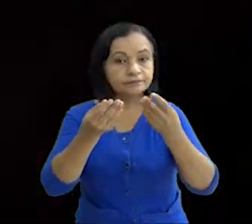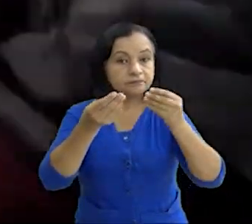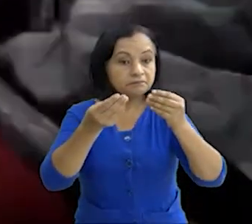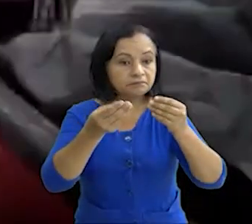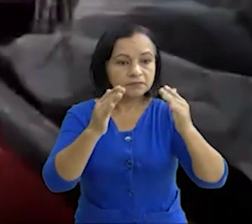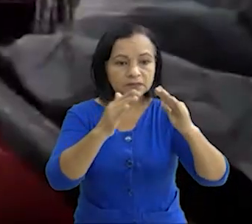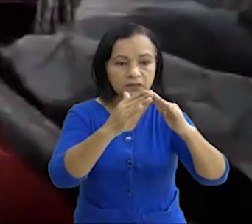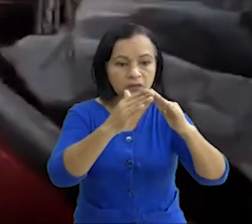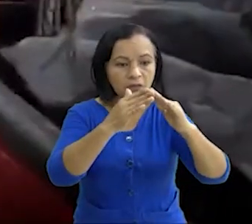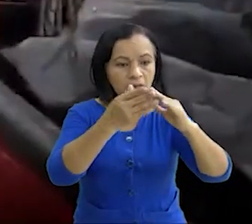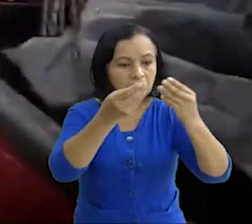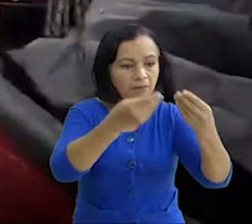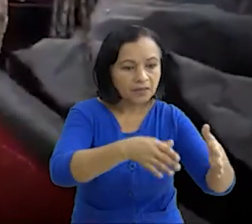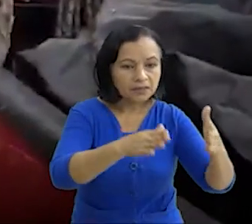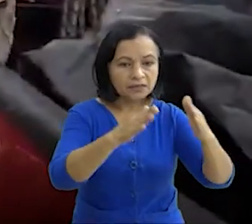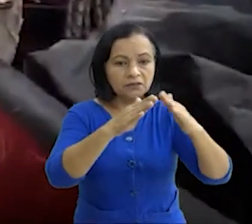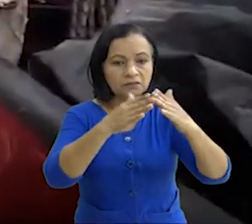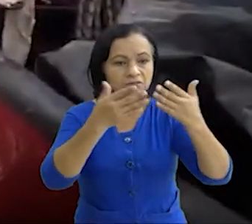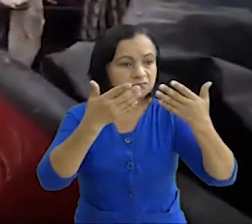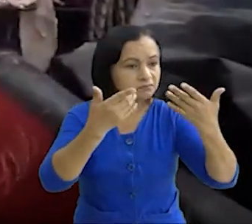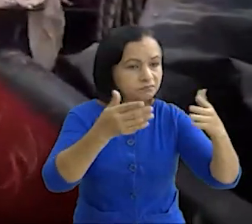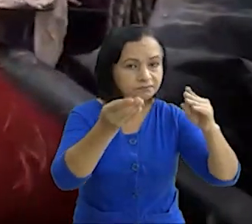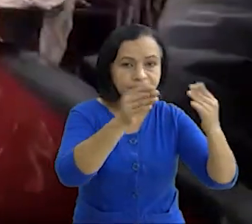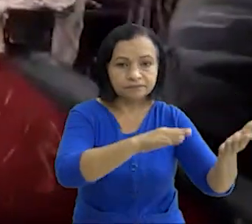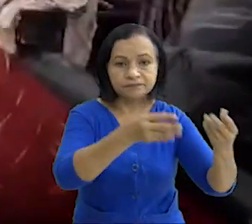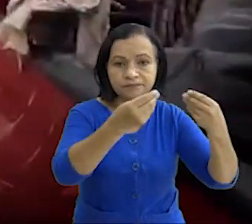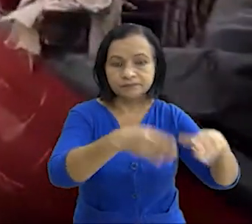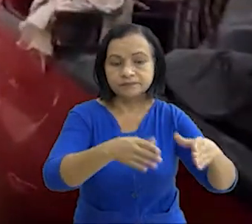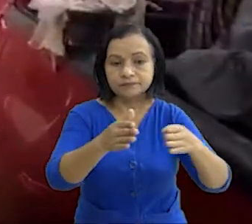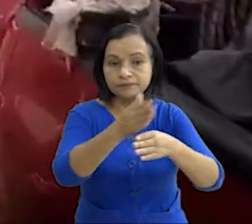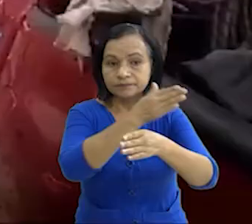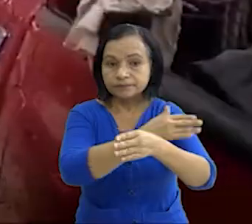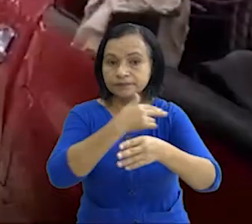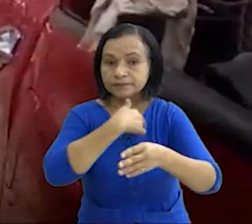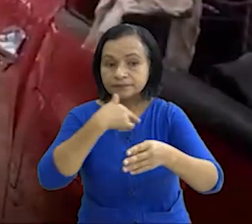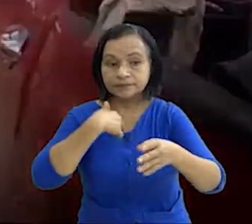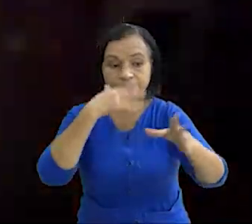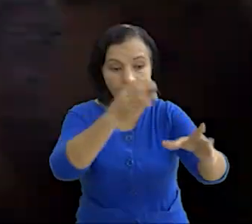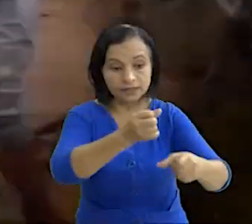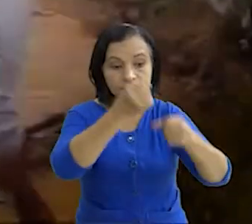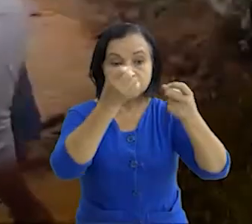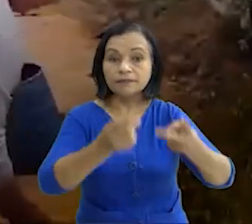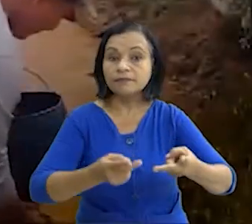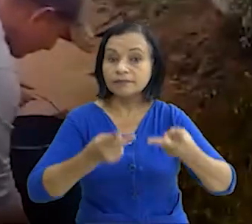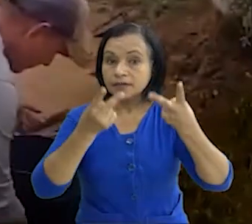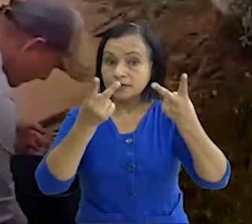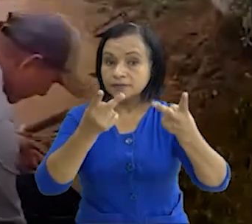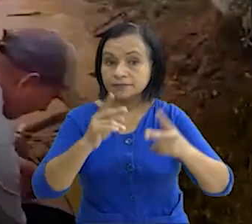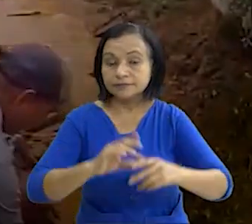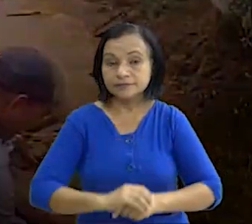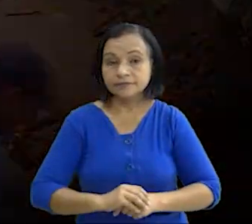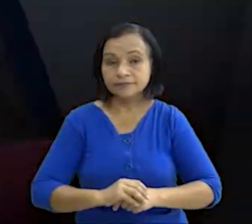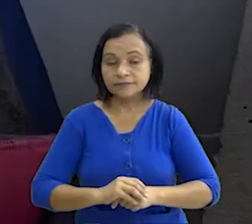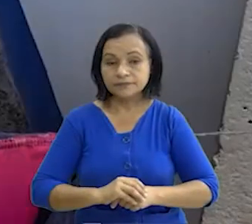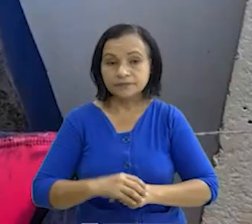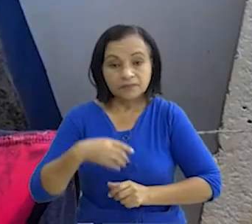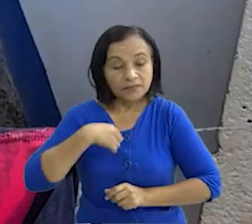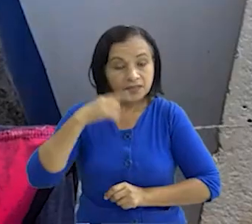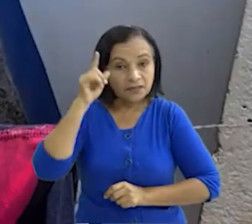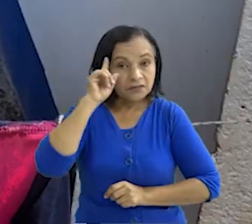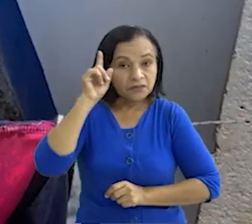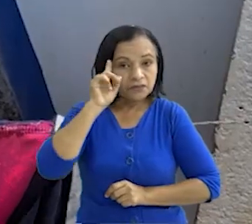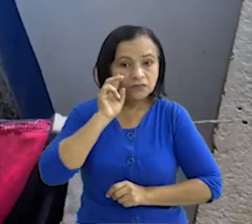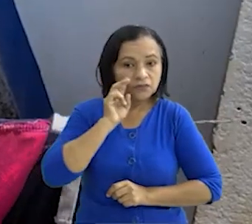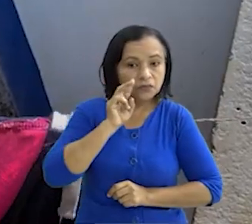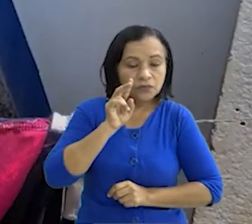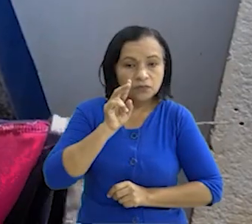sus enseres y viviendas. Más allá de esto, se actuaba para salvar vidas. Cuando me di cuenta, yo me asomé